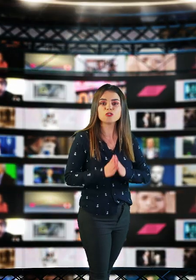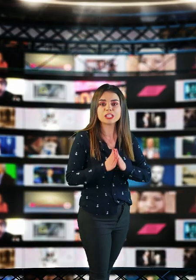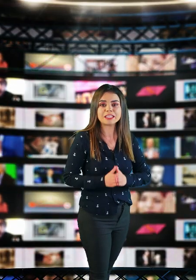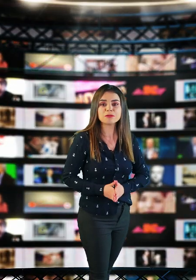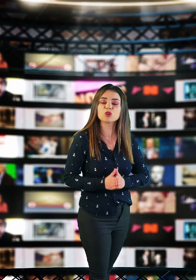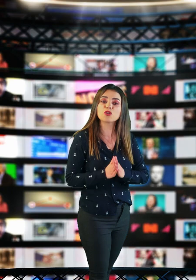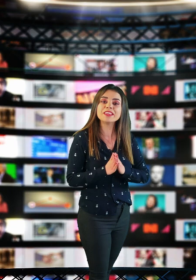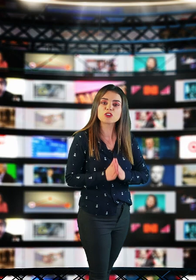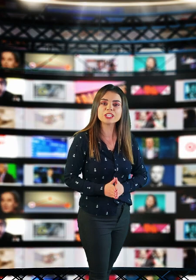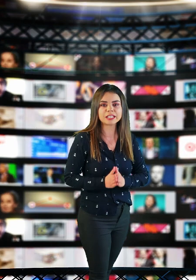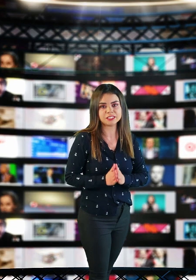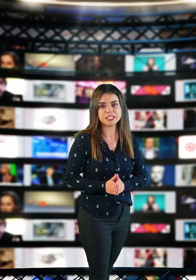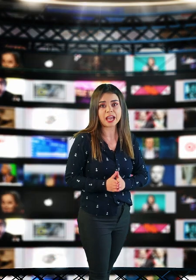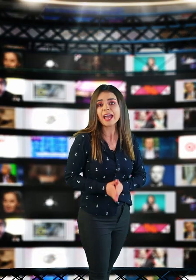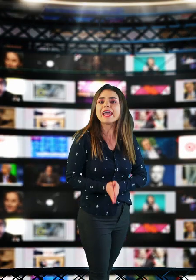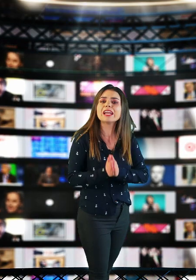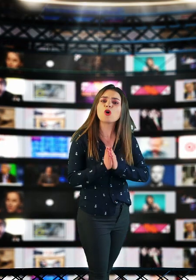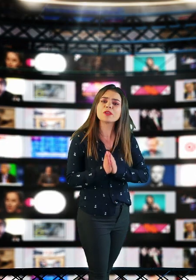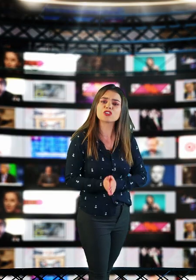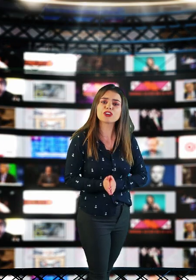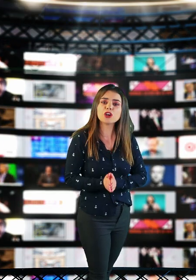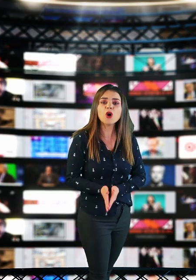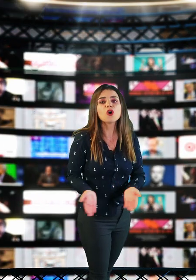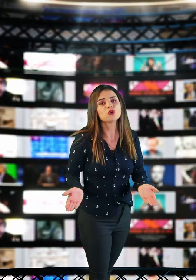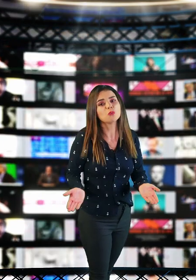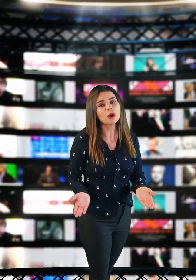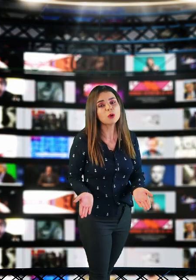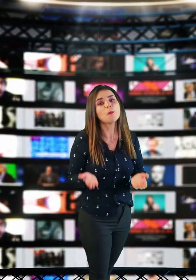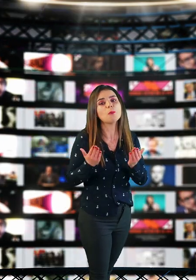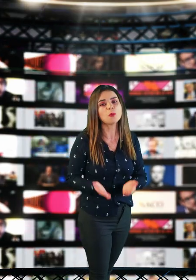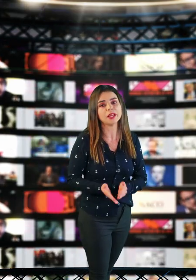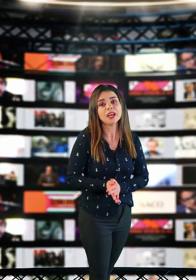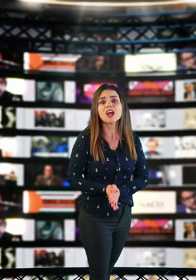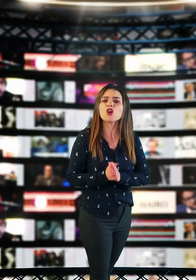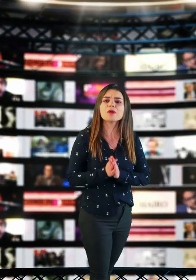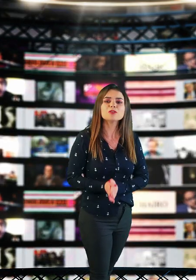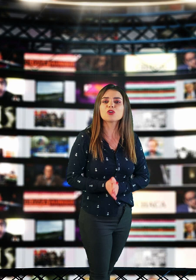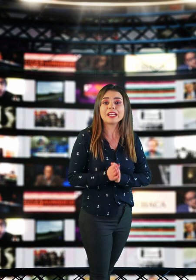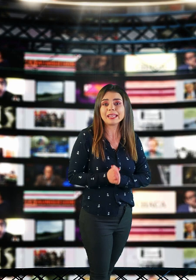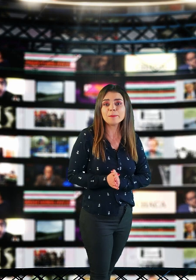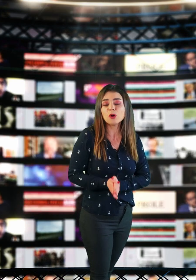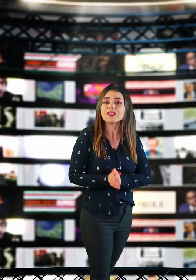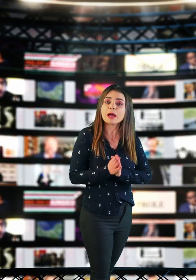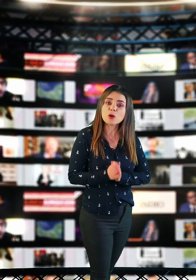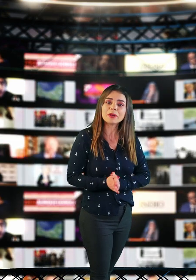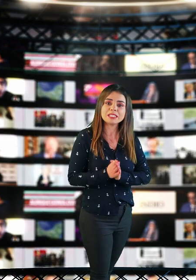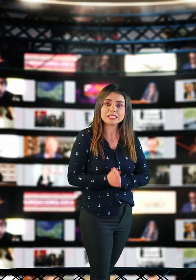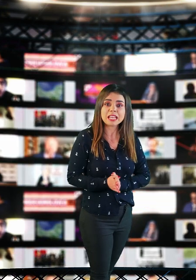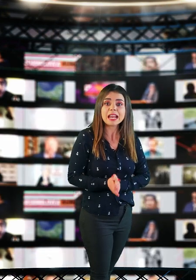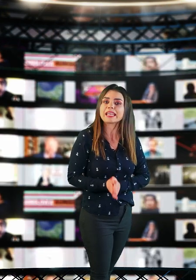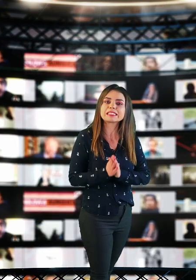haya austeridad por todo el derroche que existía. Era un gobierno rico con un pueblo pobre. Lo vemos con el ejemplo del